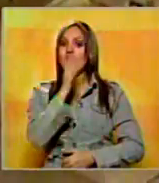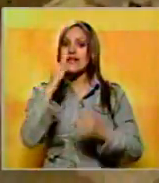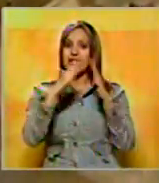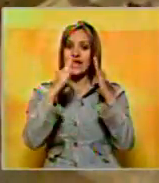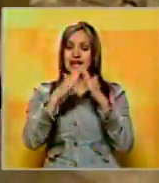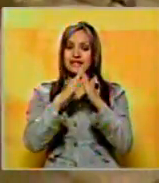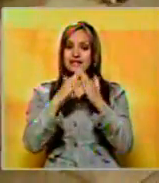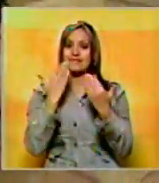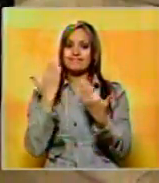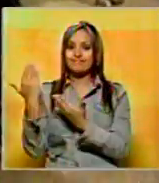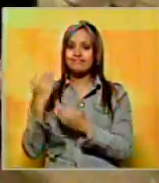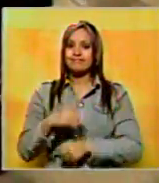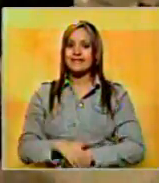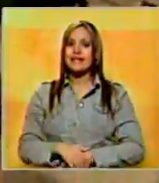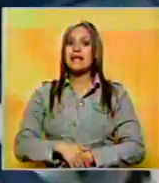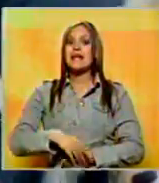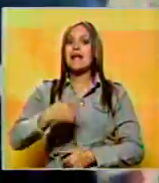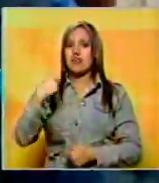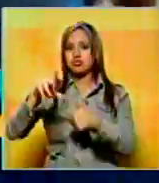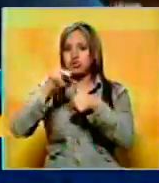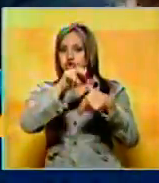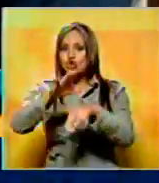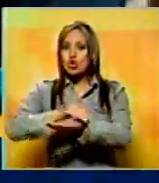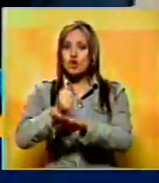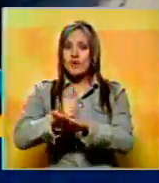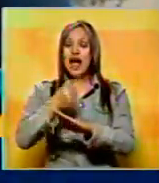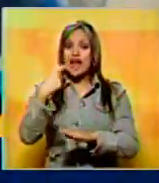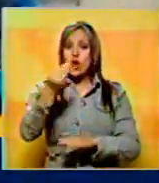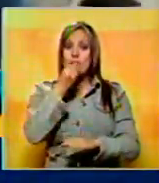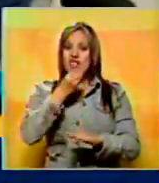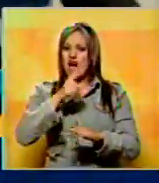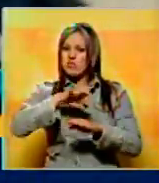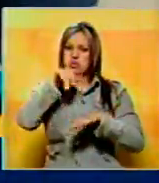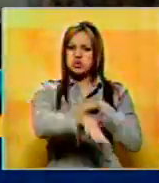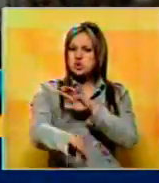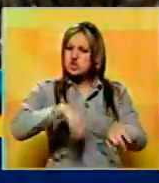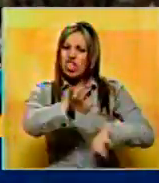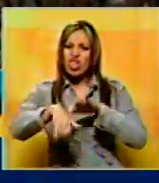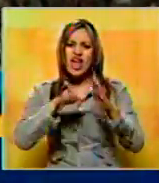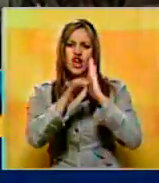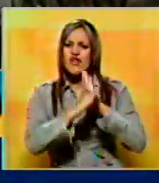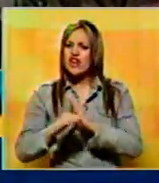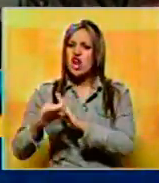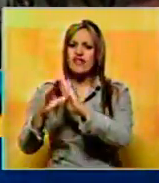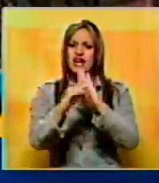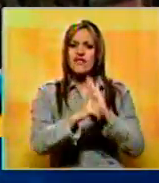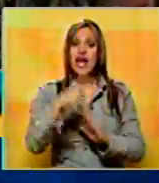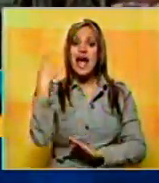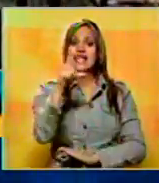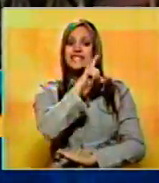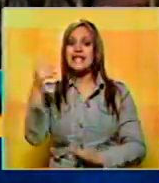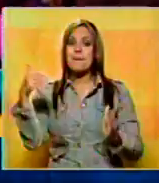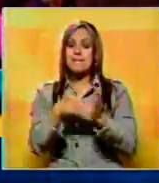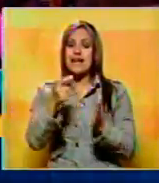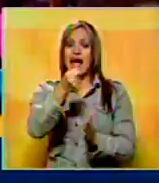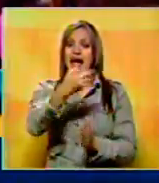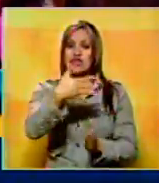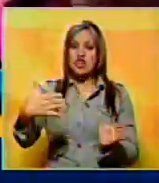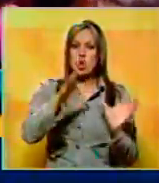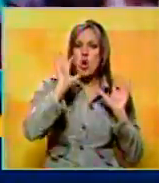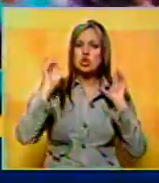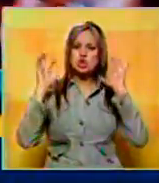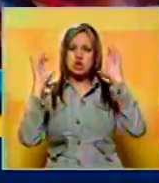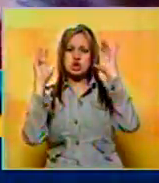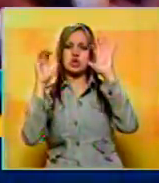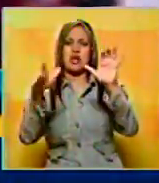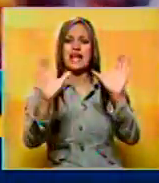de sobrevivientes al ciclón invadieron un establecimiento de comida en la ciudad de Alangalán y sacaron 100.000 sacos de arroz. La estampida